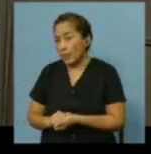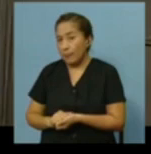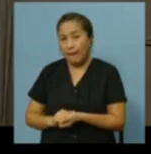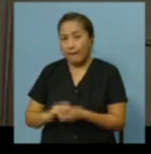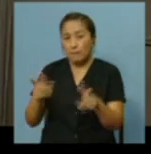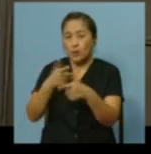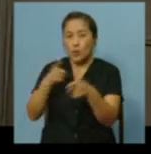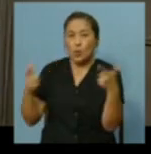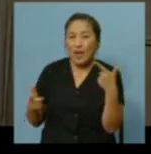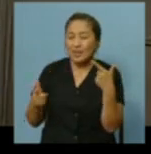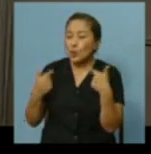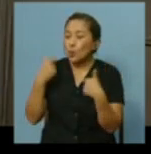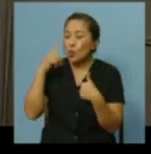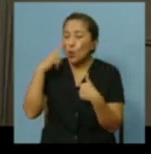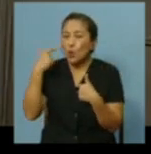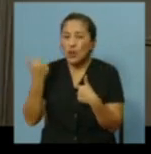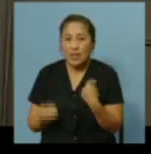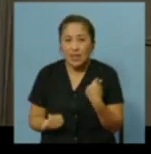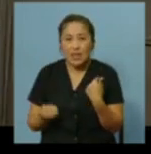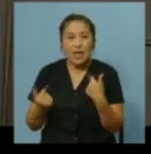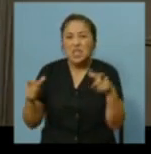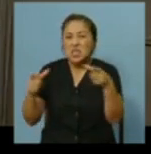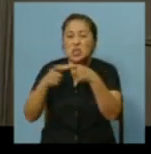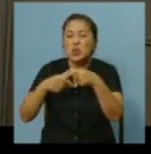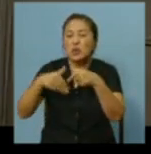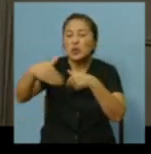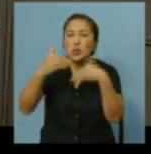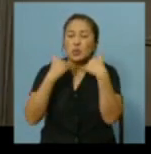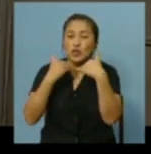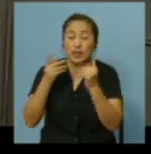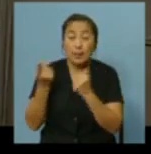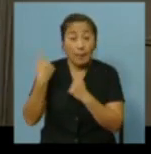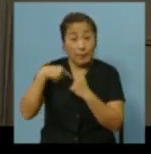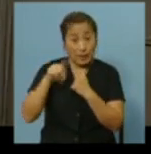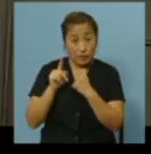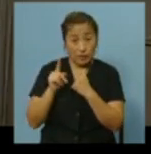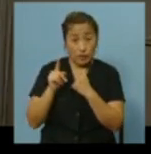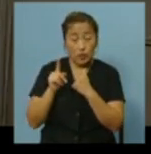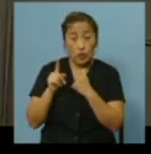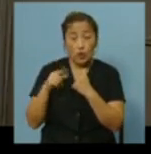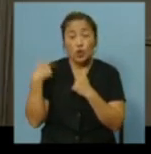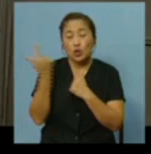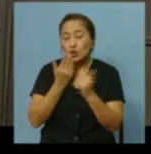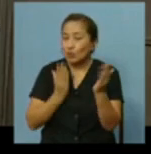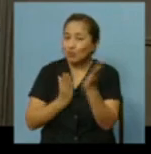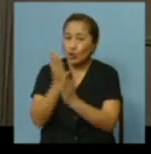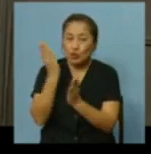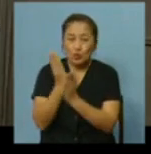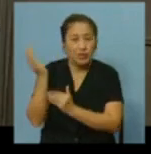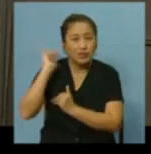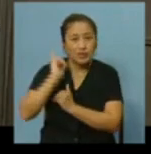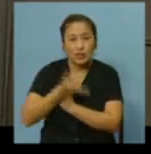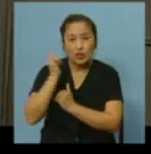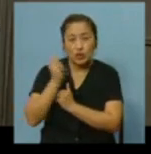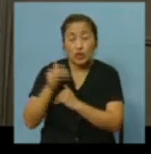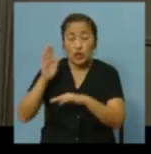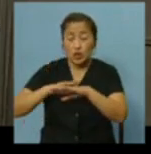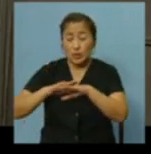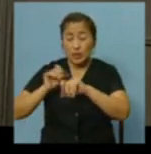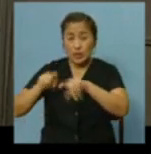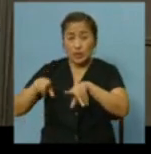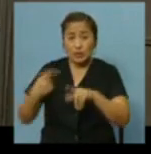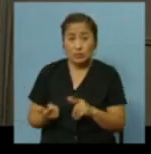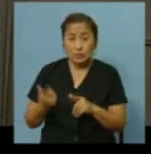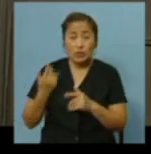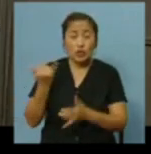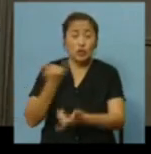quedó precisado ningún tipo de reunión, pero nosotros debemos seguir adelante, así que respecto de eso, si